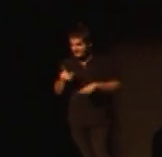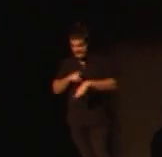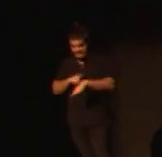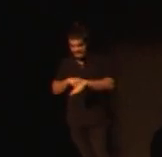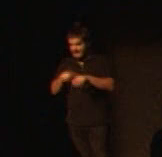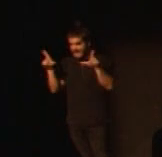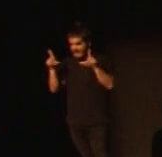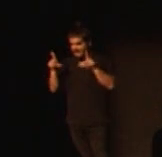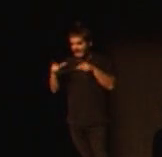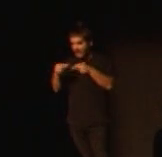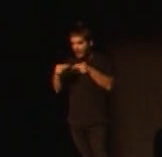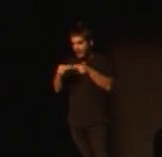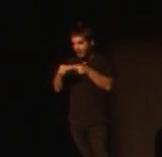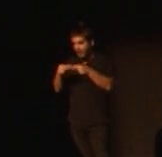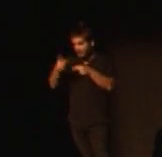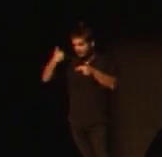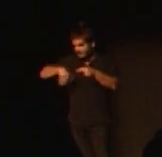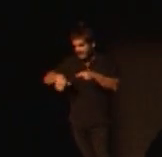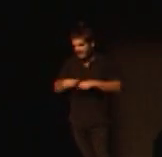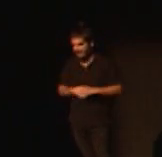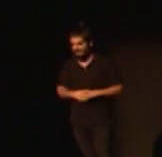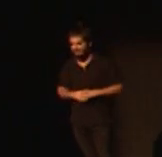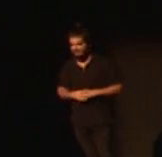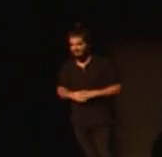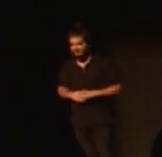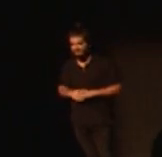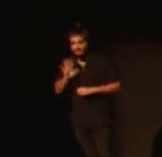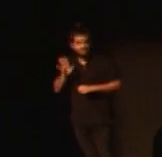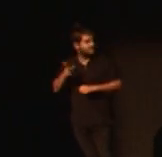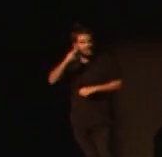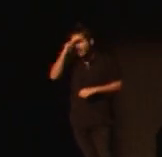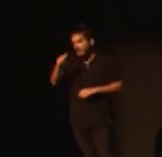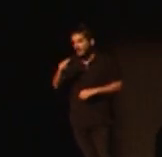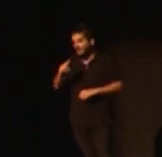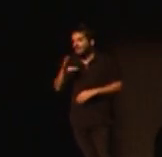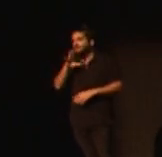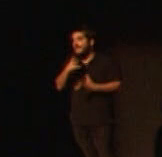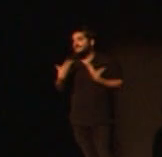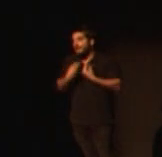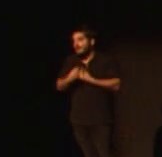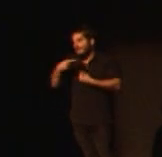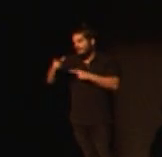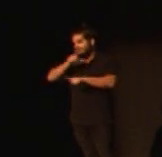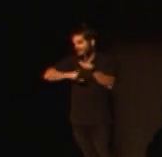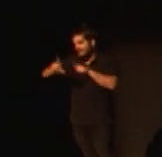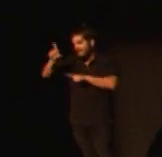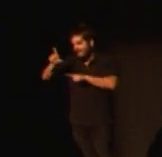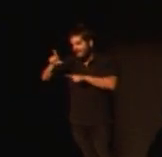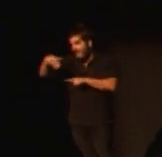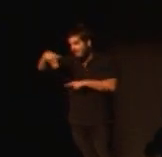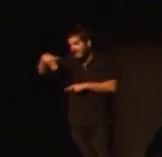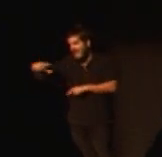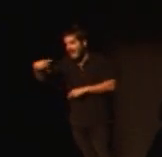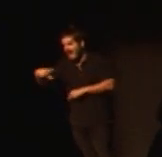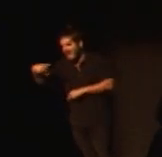suerte. Y gracias, María Galeana, que ha sido todo un honor que nos hayas acompañado en este maravilloso viaje. Y, por supuesto, muchísimas gracias a todos